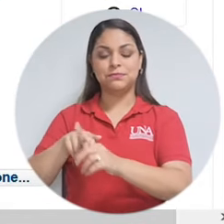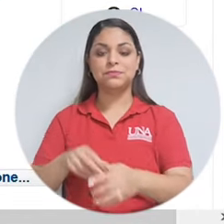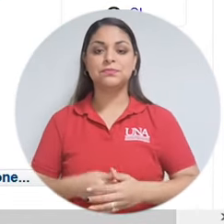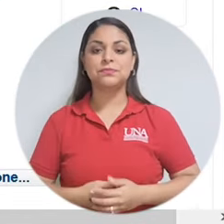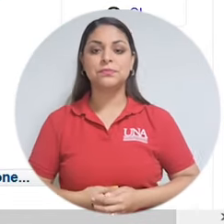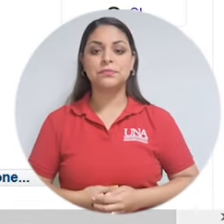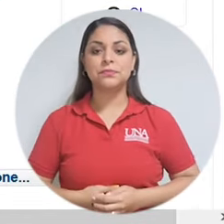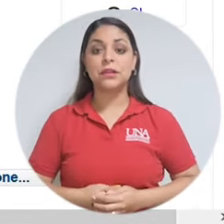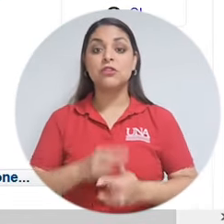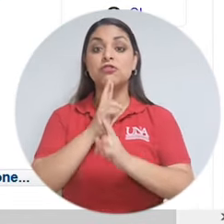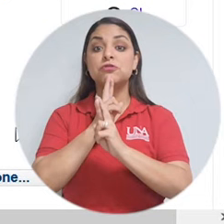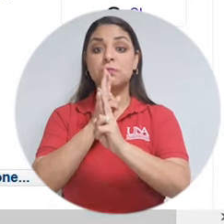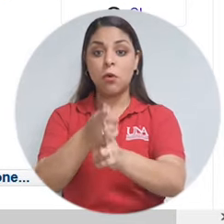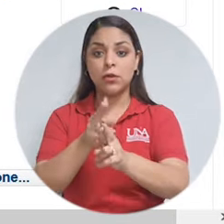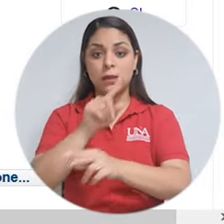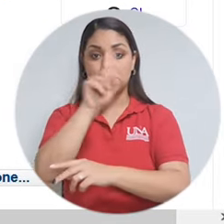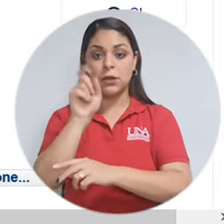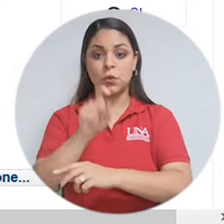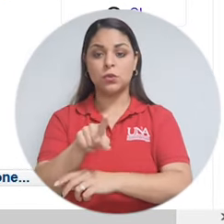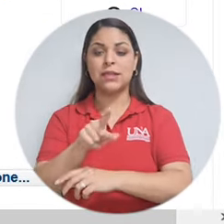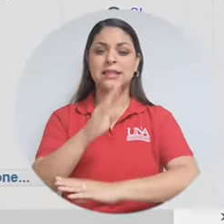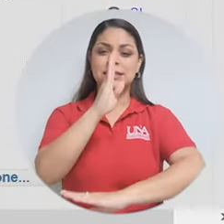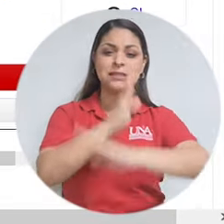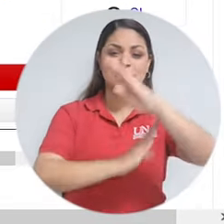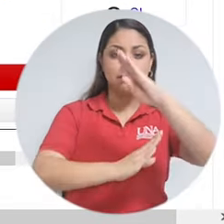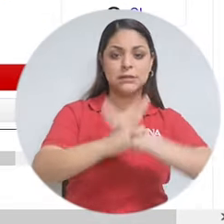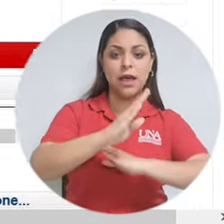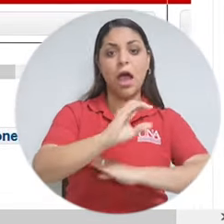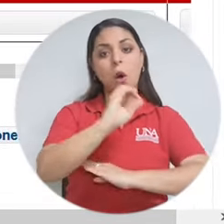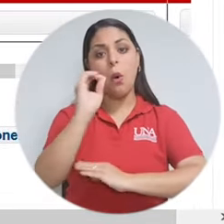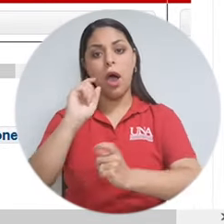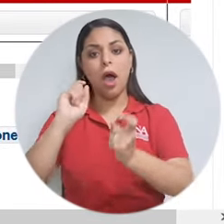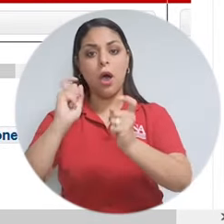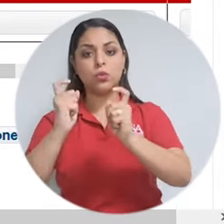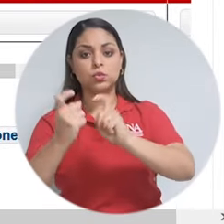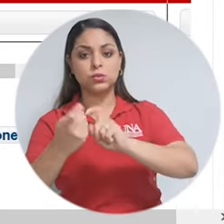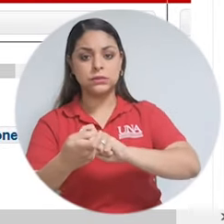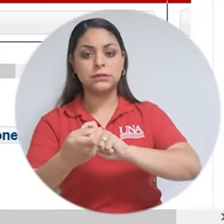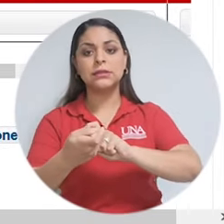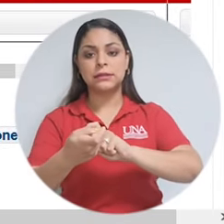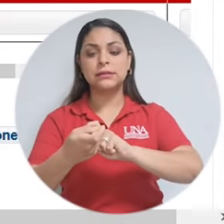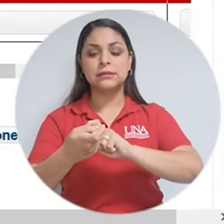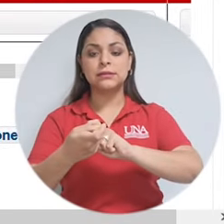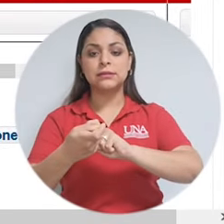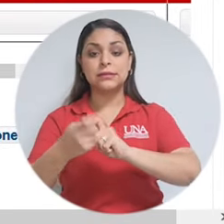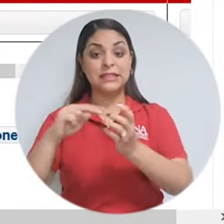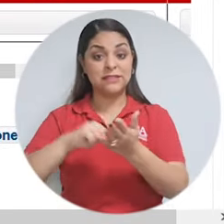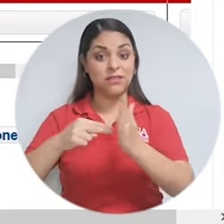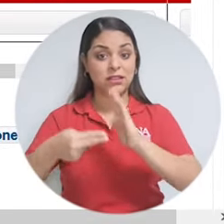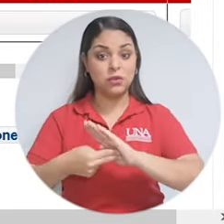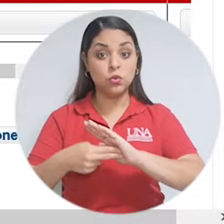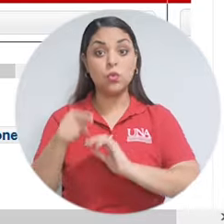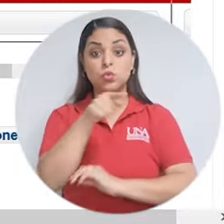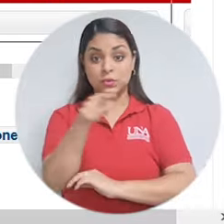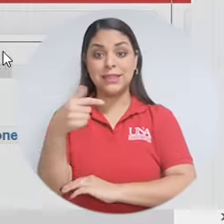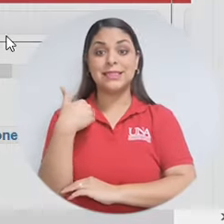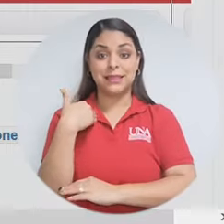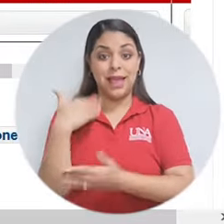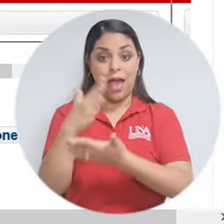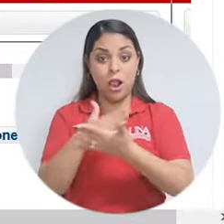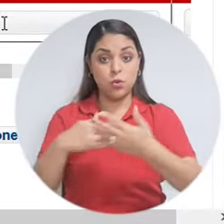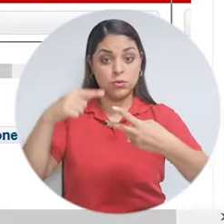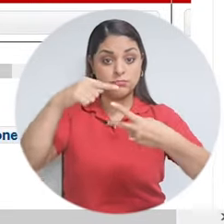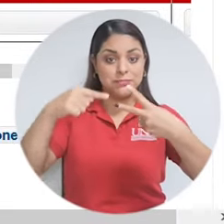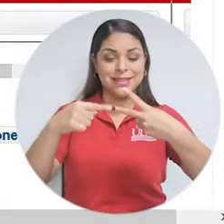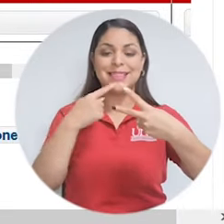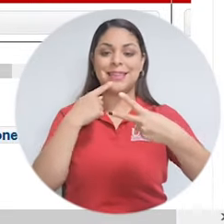Responda la pregunta sobre discapacidad y/o ajustes educativos, y en caso de presentar alguna de las condiciones,